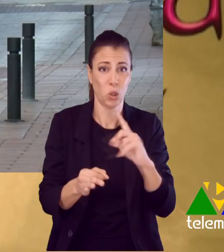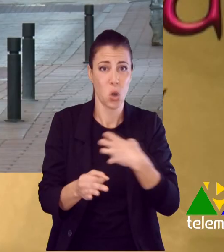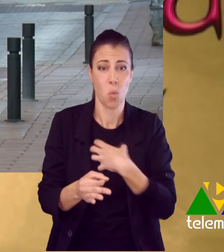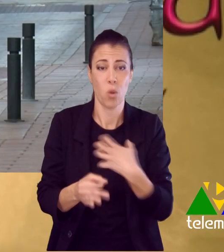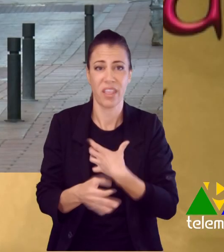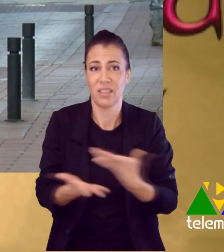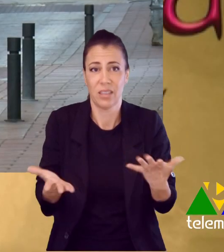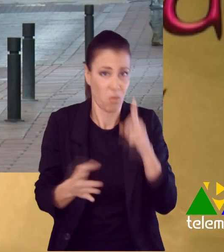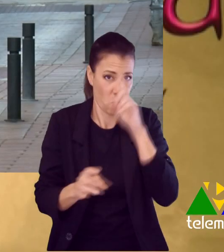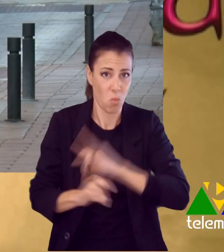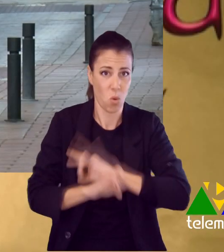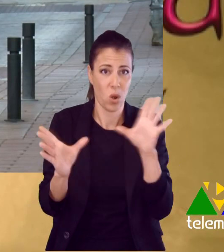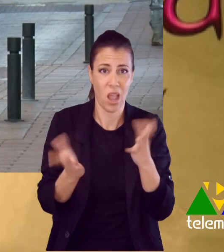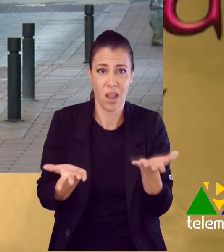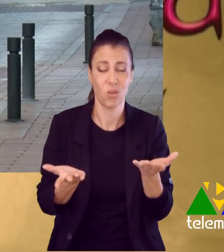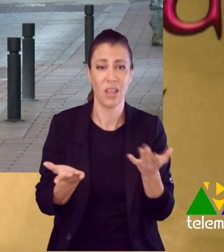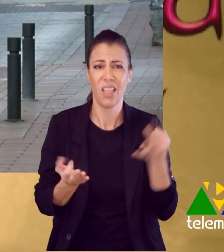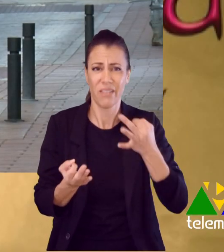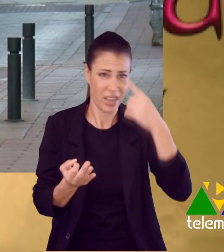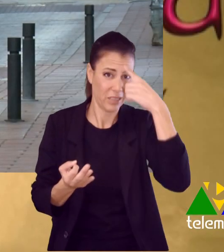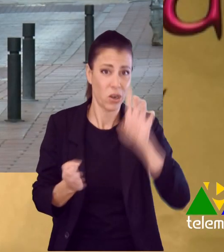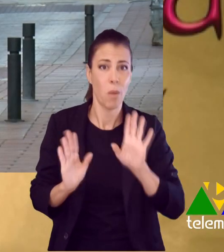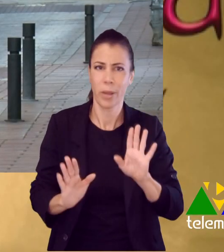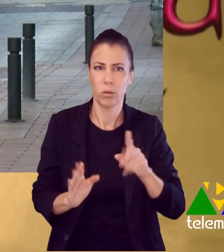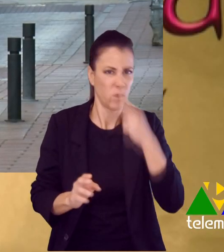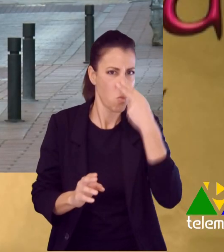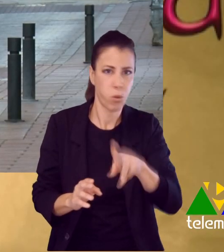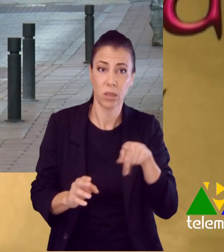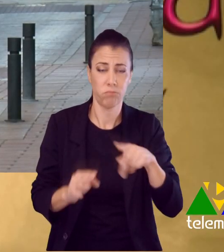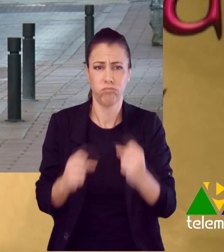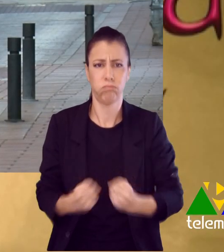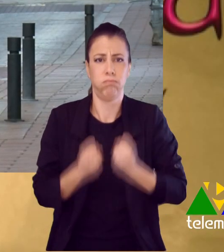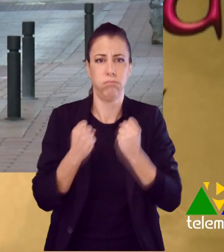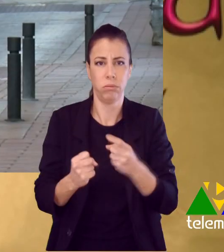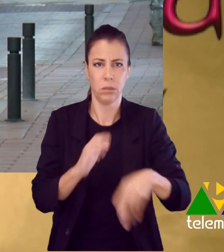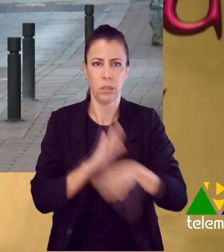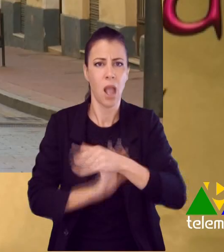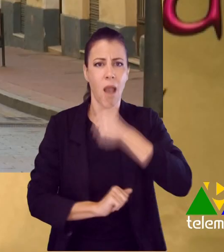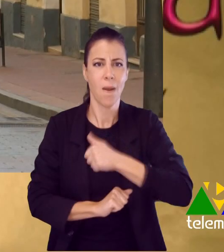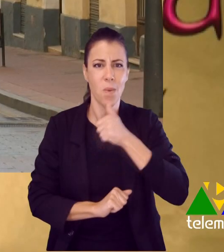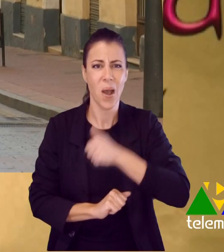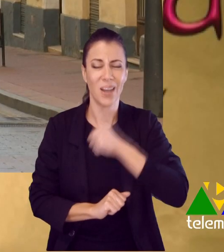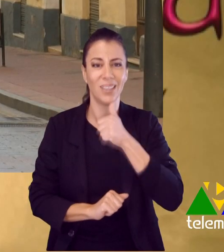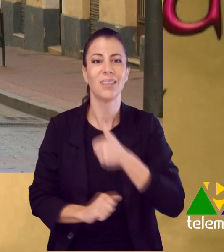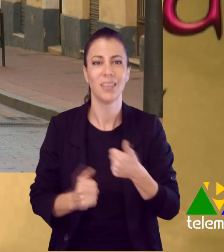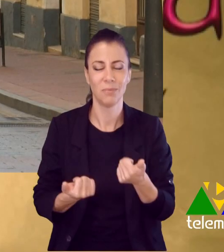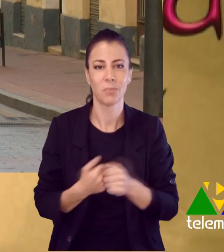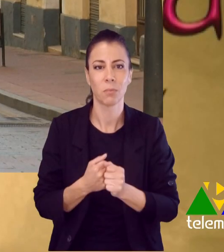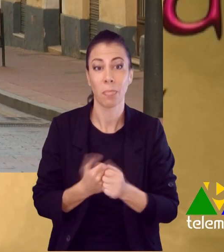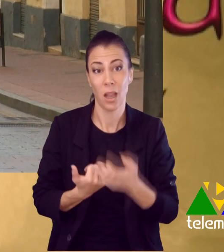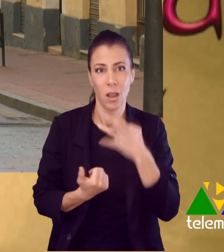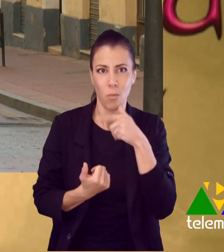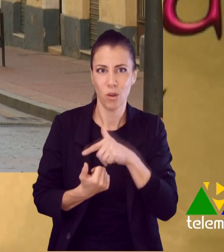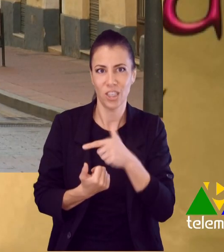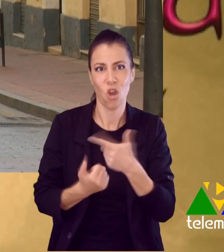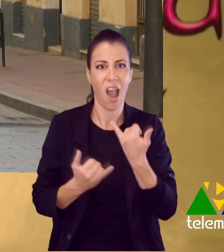perfectamente que aquello no podía ser, evidentemente, debió saberlo, pero allí fue, Allí fue y ella aguantó. A lo mejor por eso se le presentó